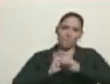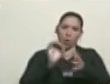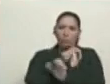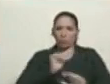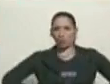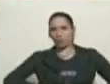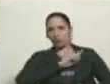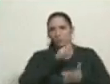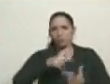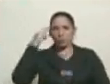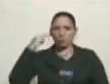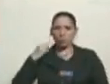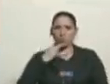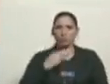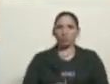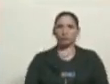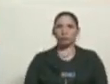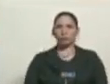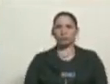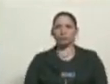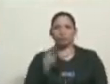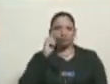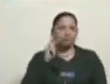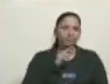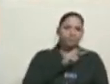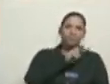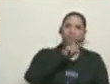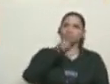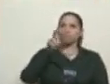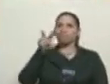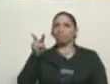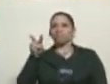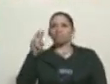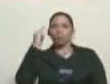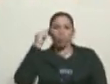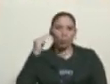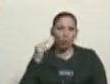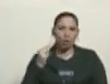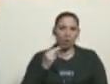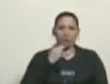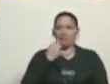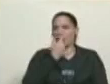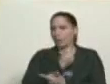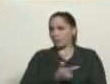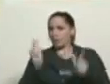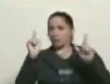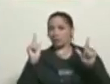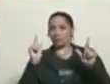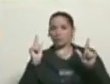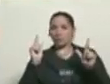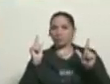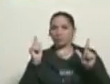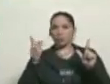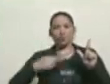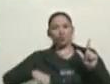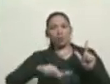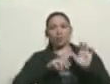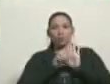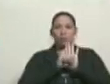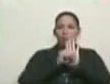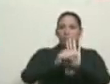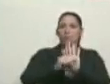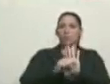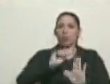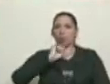Armada mirando siempre a Bolívar, a sus libertadores y a nuestros símbolos y